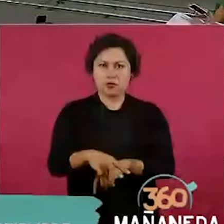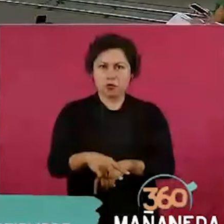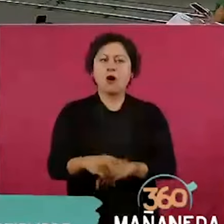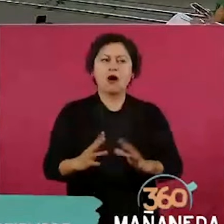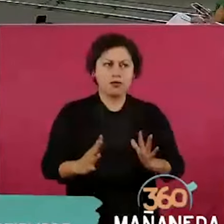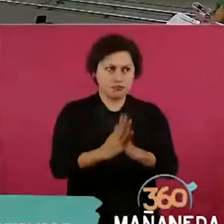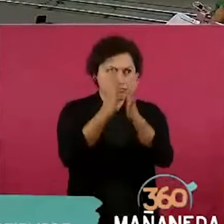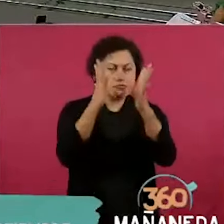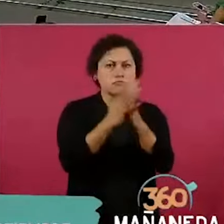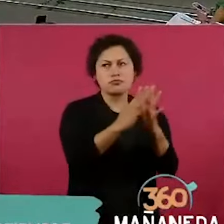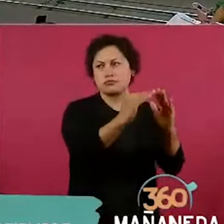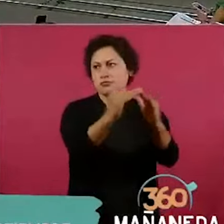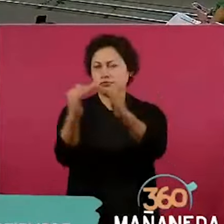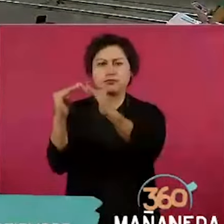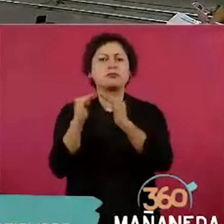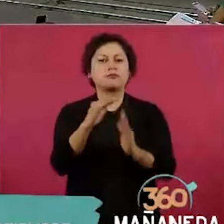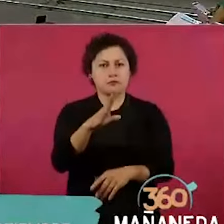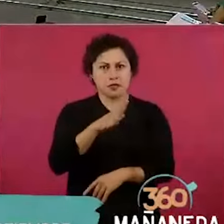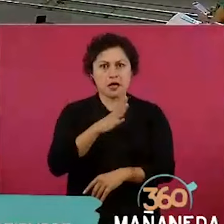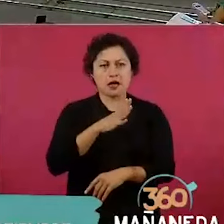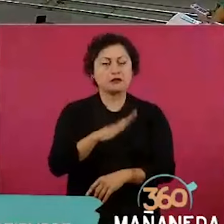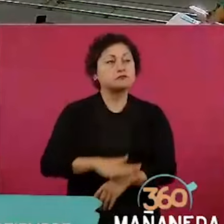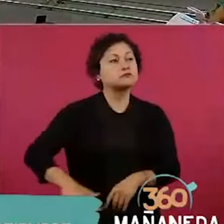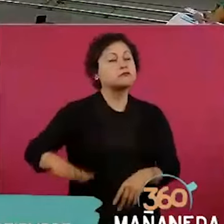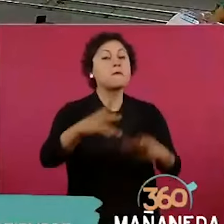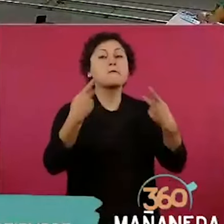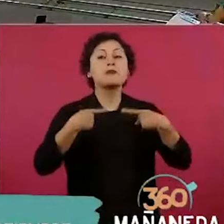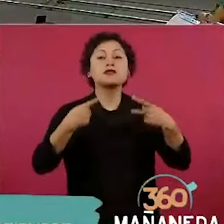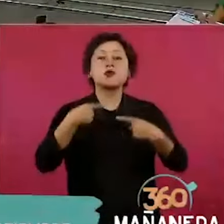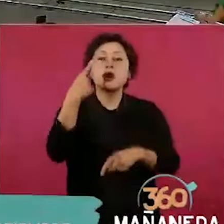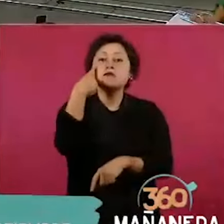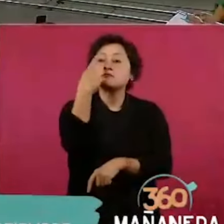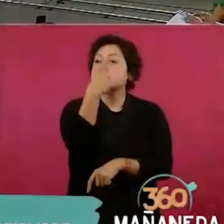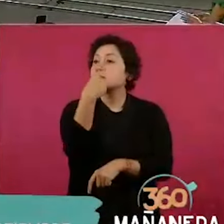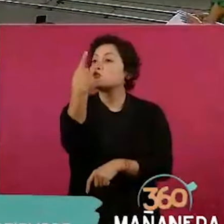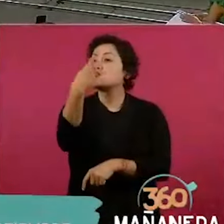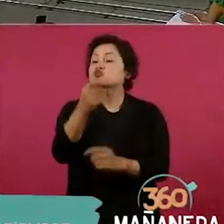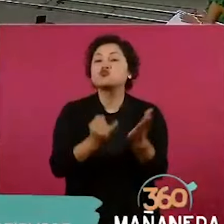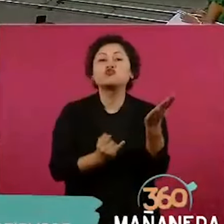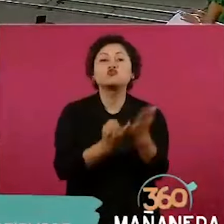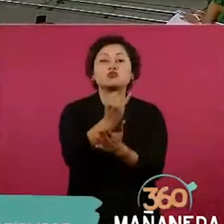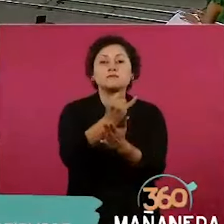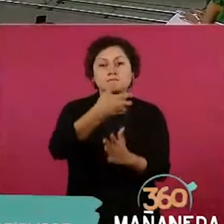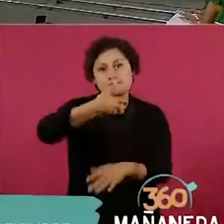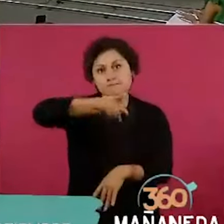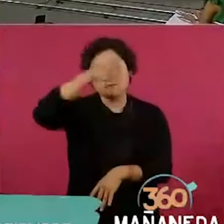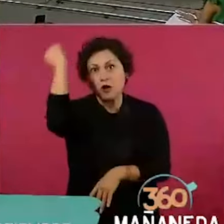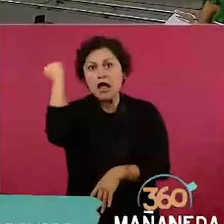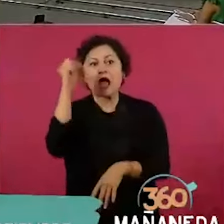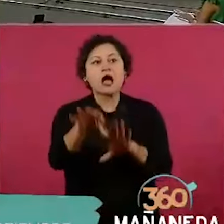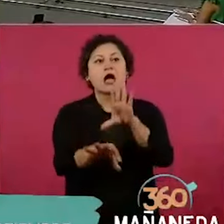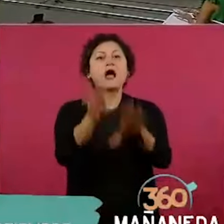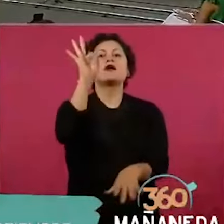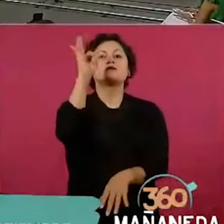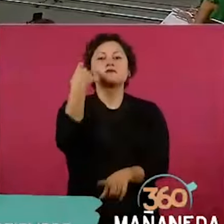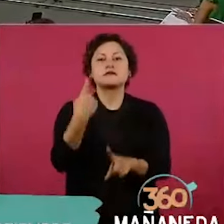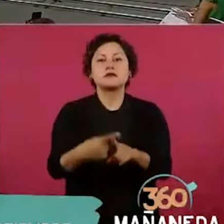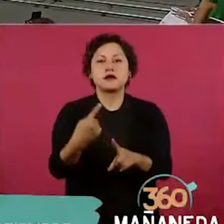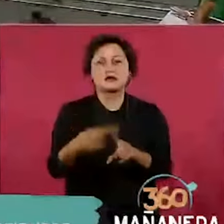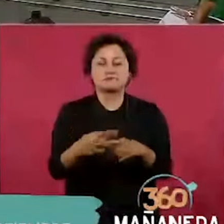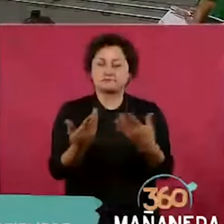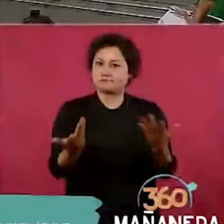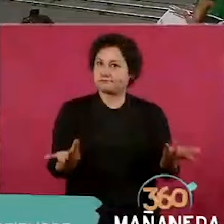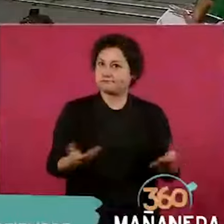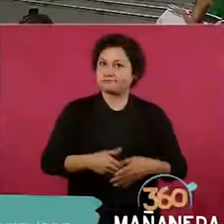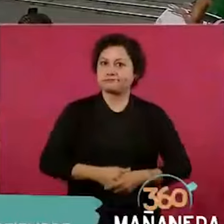pueblo Elige a sus eh representantes